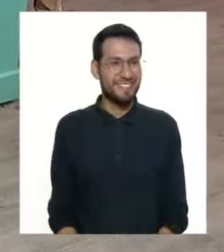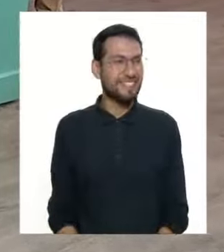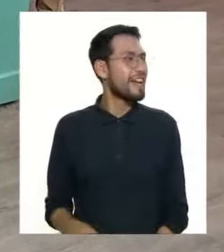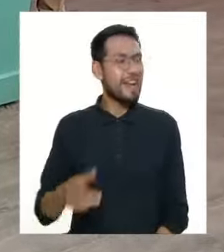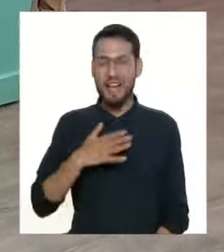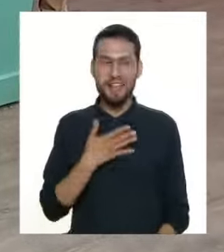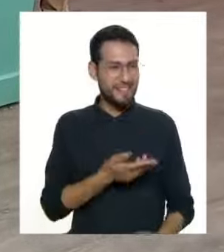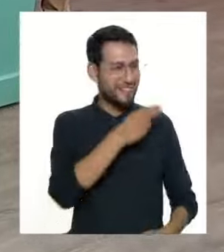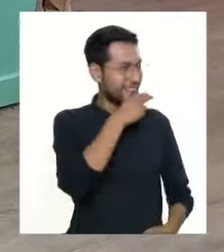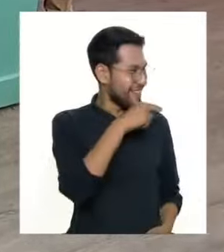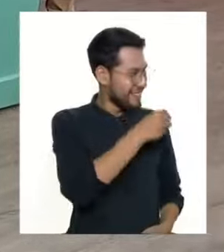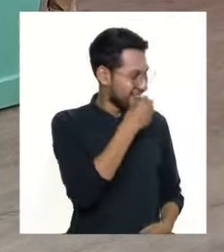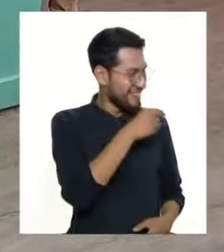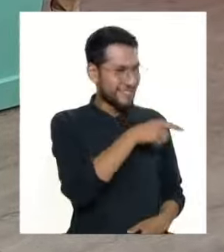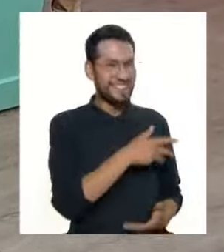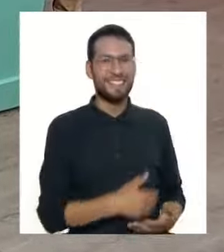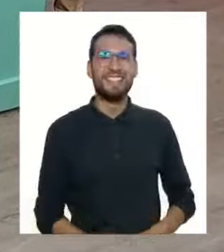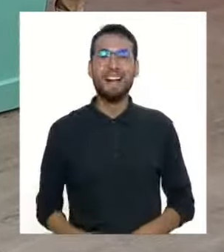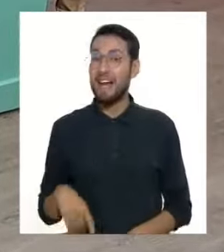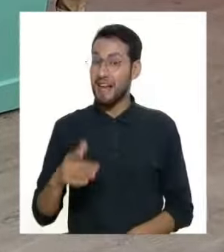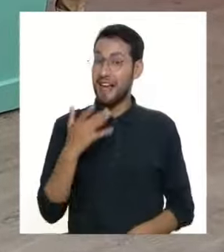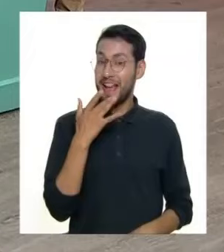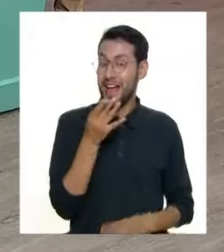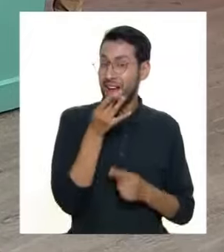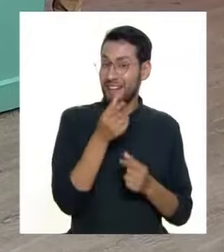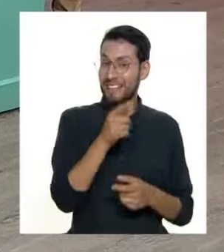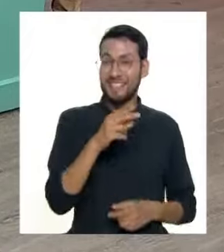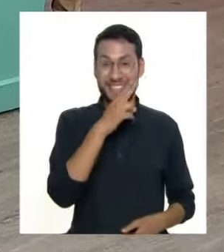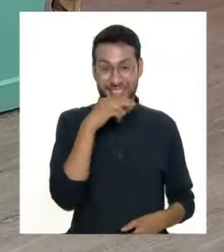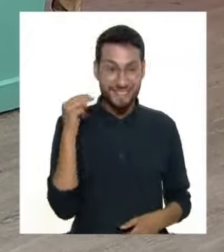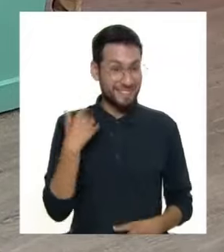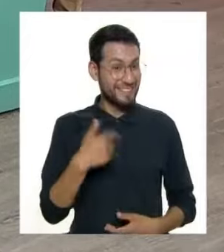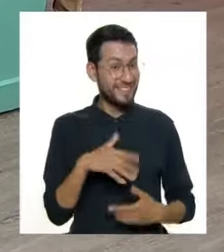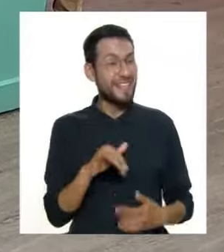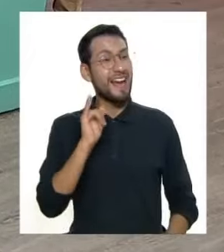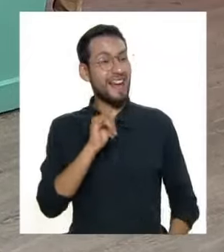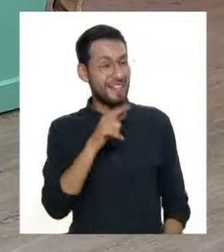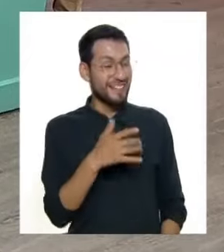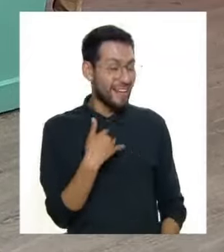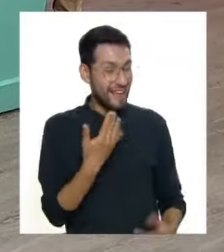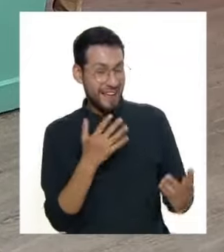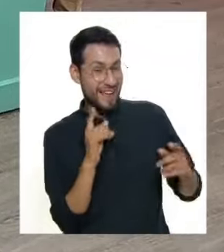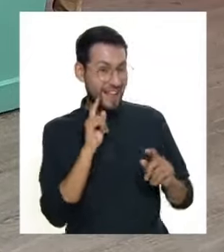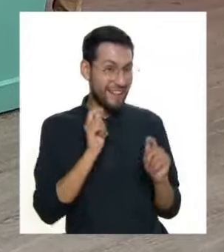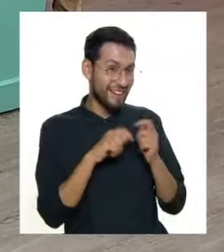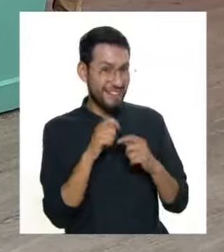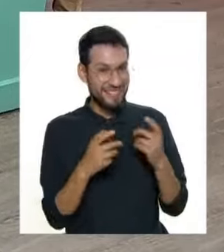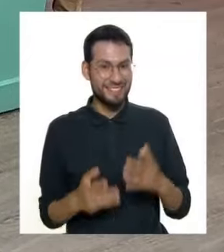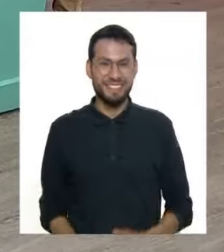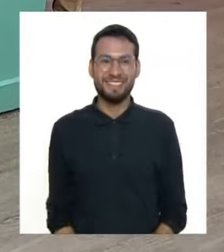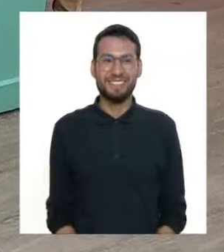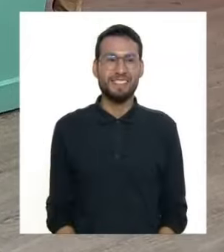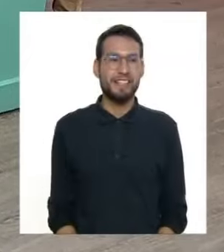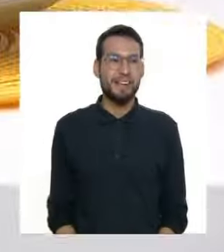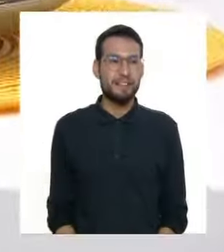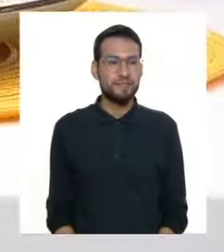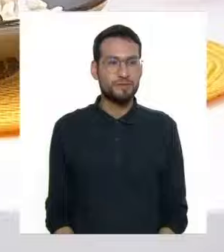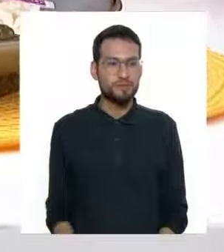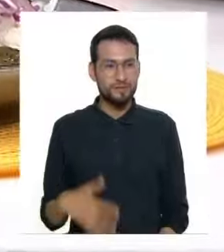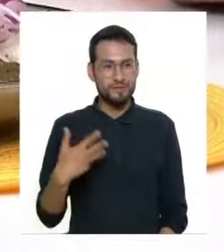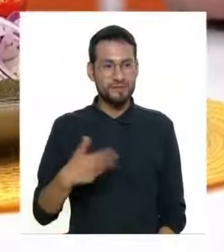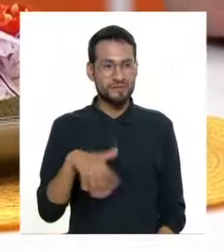Ese es el secreto de Nicolás. Esa cerveza es la mía. Oye, Nicolás. Ese es el secreto de la Nicolás. O sea, Nicolás, con razón para pícara siempre. A ver. Wow, que hay que desperdiciar.